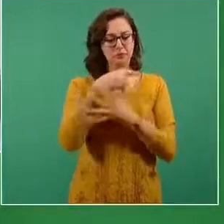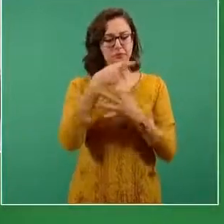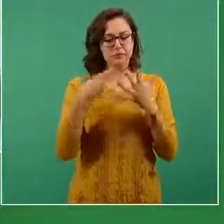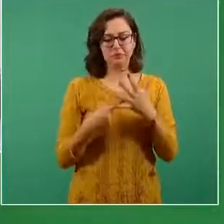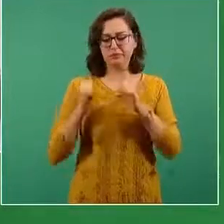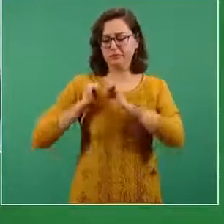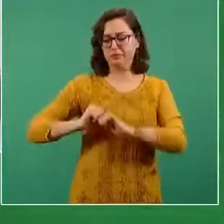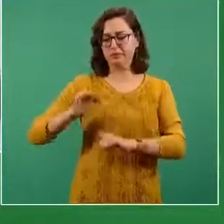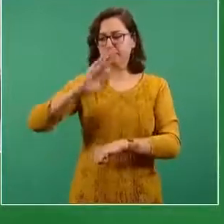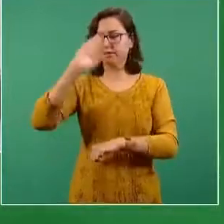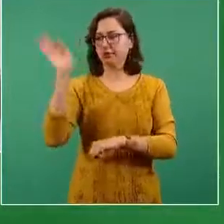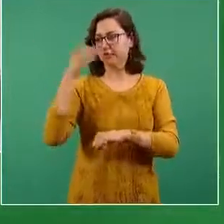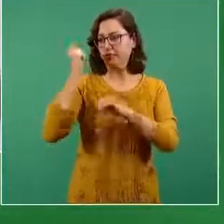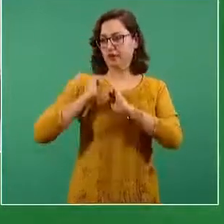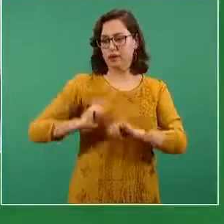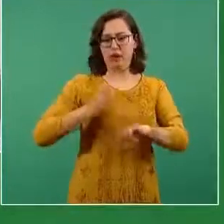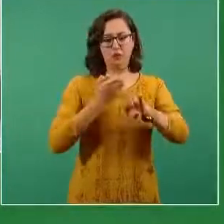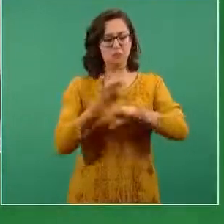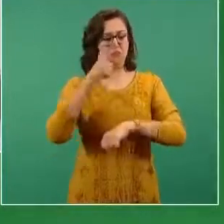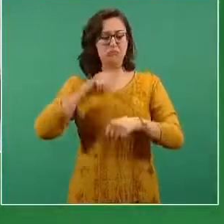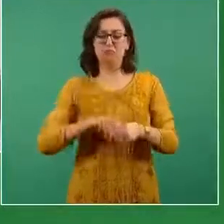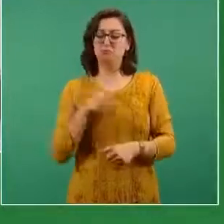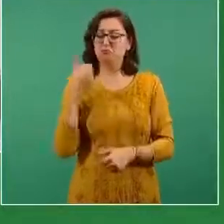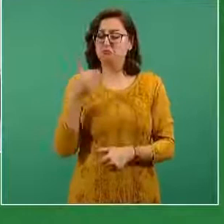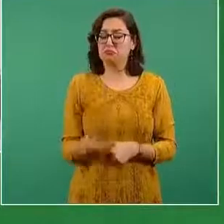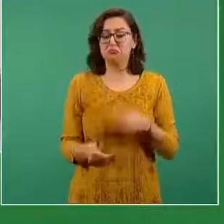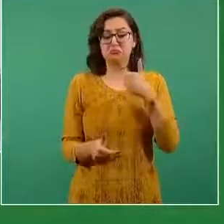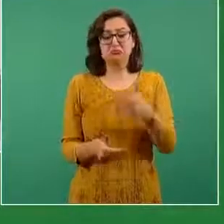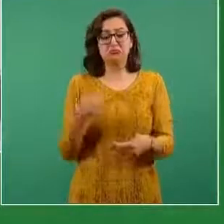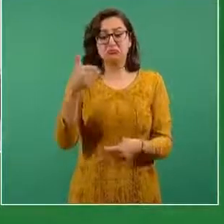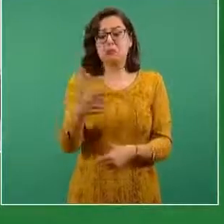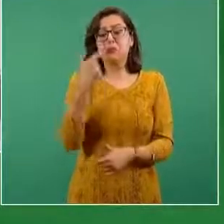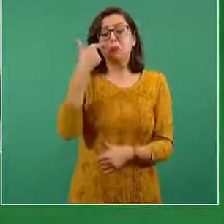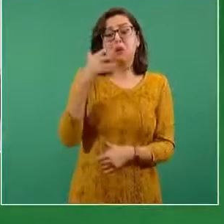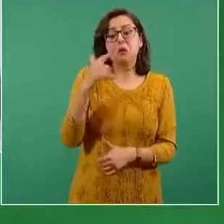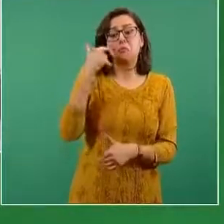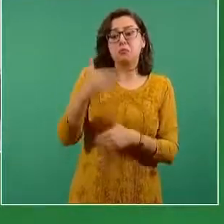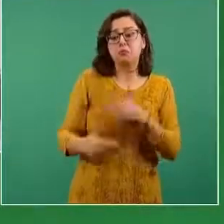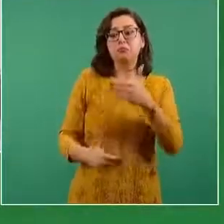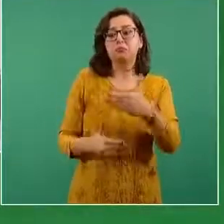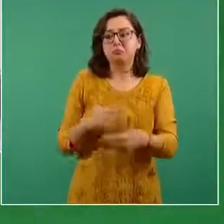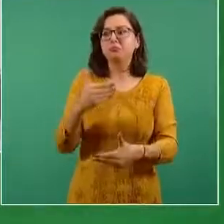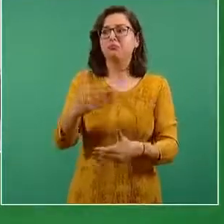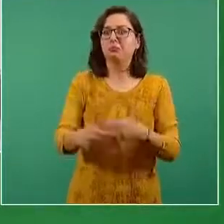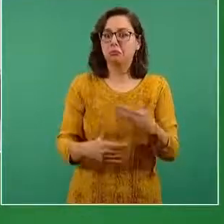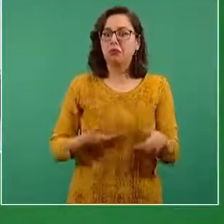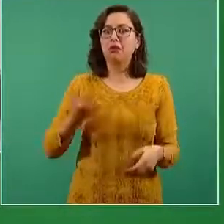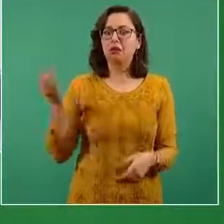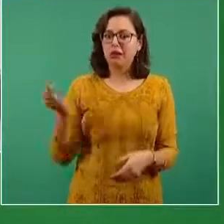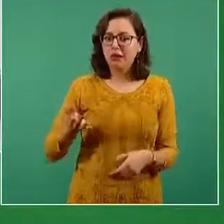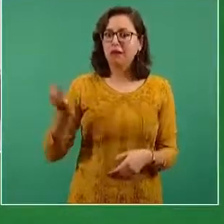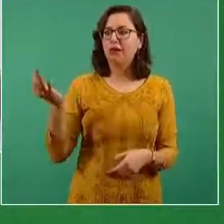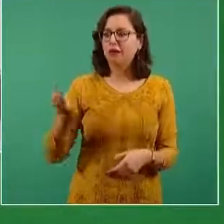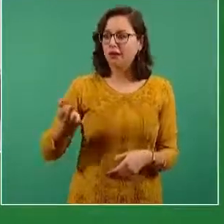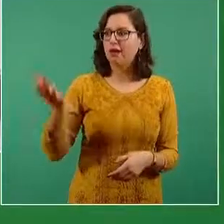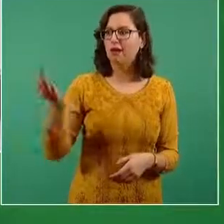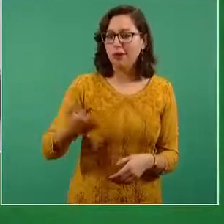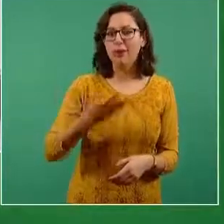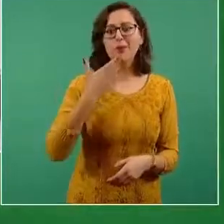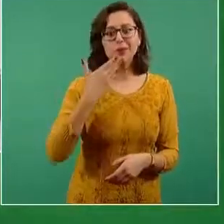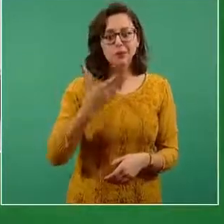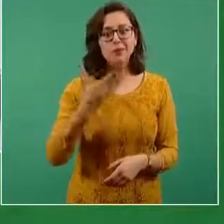federales y estatales, fuimos caminándolo, fuimos obteniendo resultados gradualmente y en consecuencia fue que